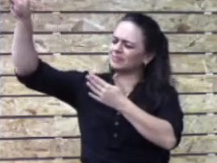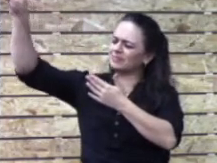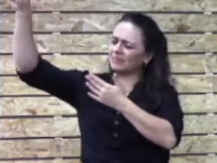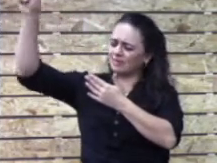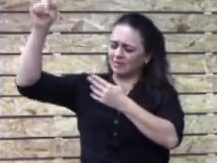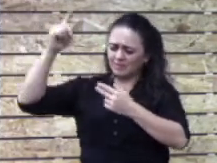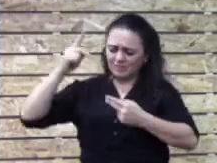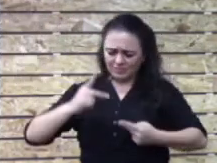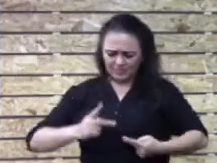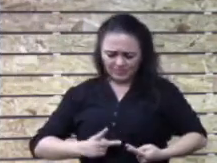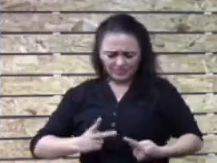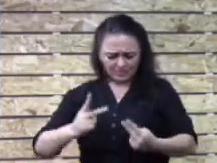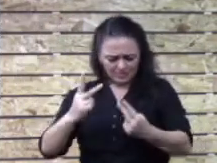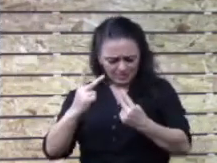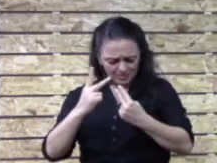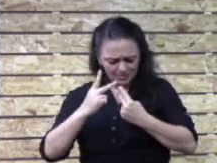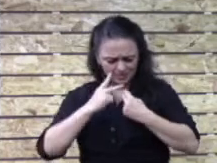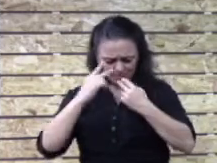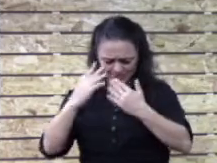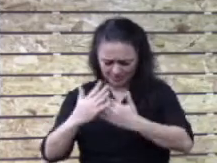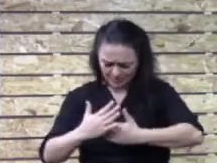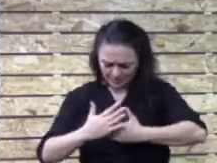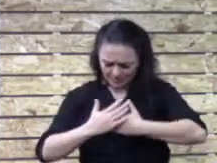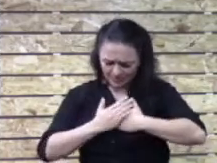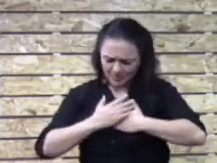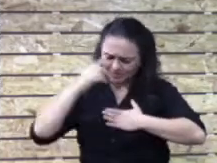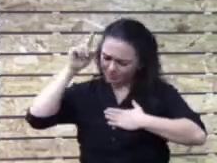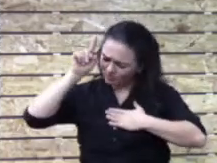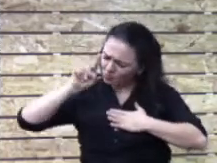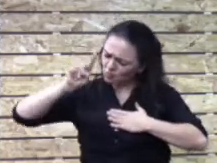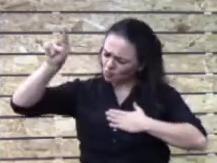Y en mi vida estás